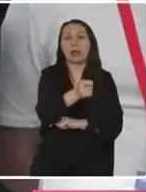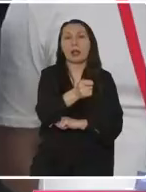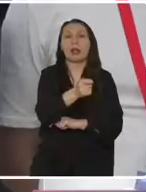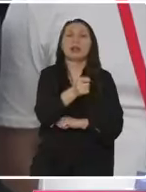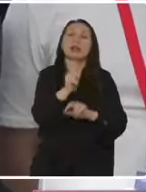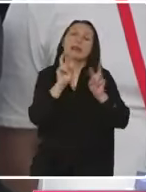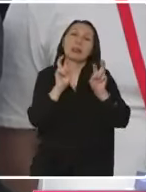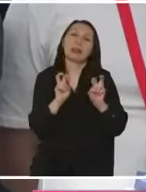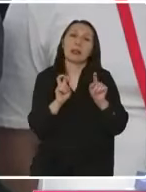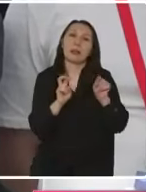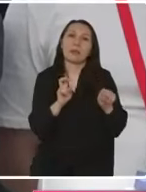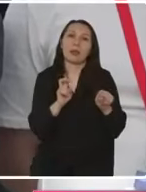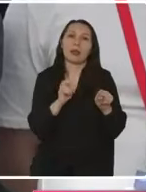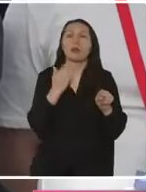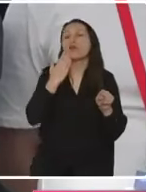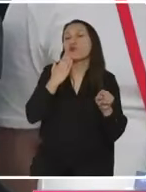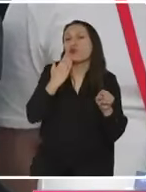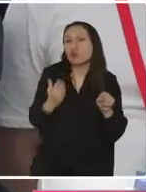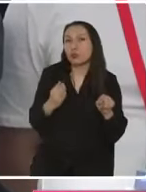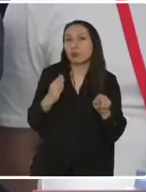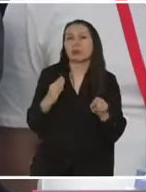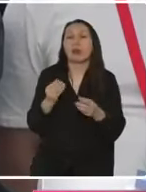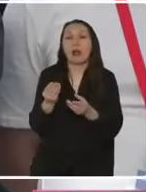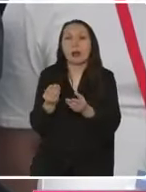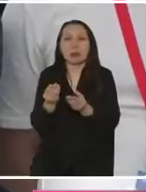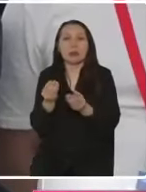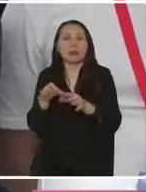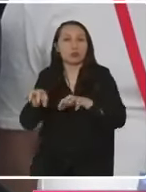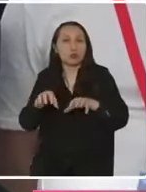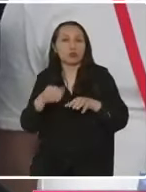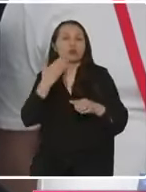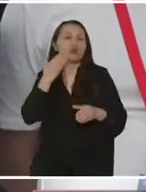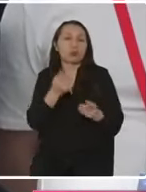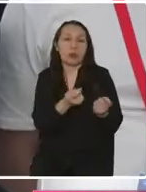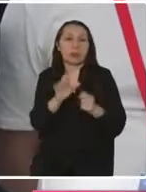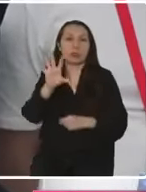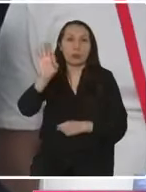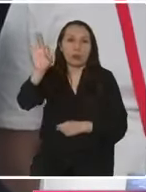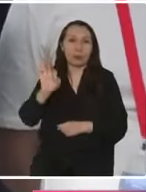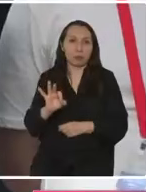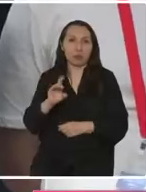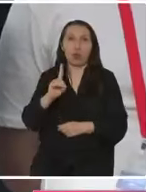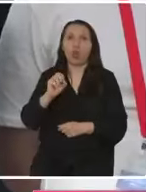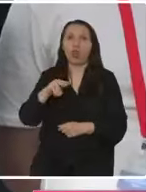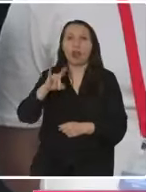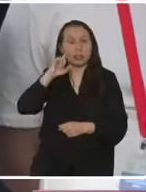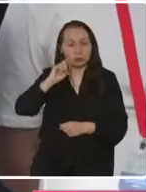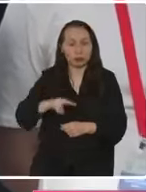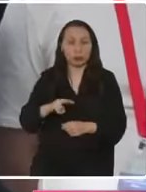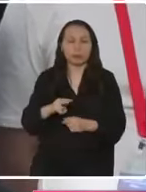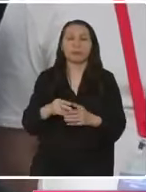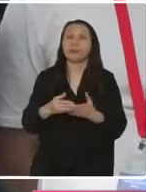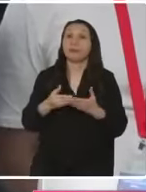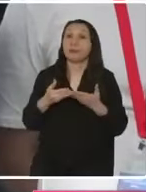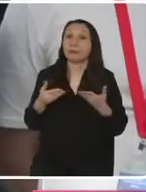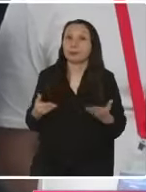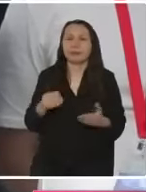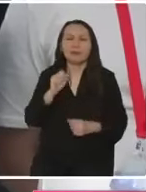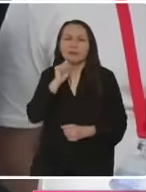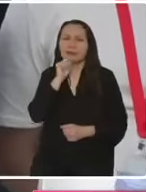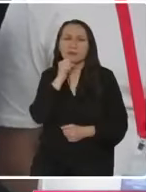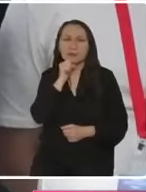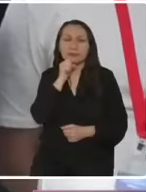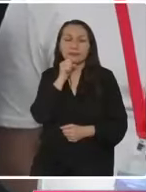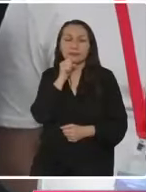ese componente de la donación, ese 50% de la donación. Por lo tanto, esto significa